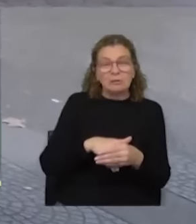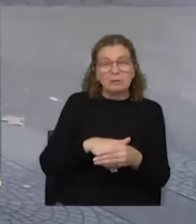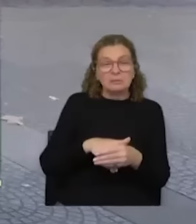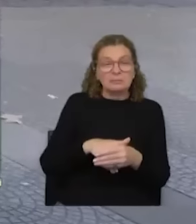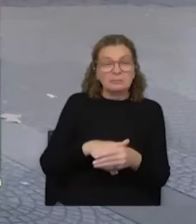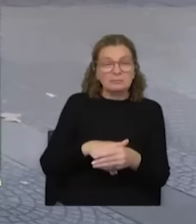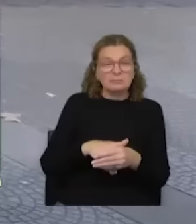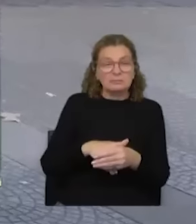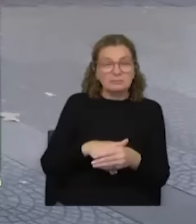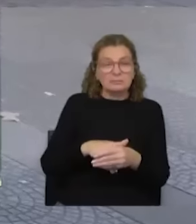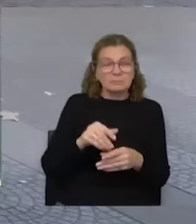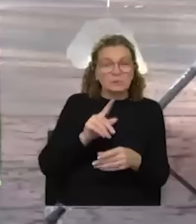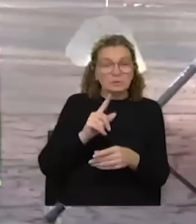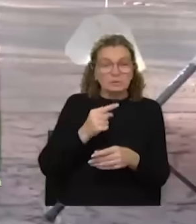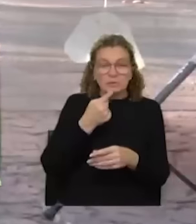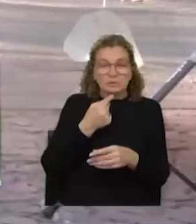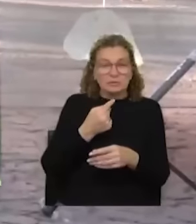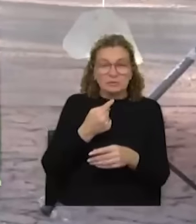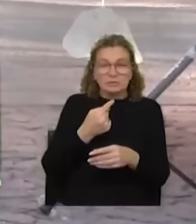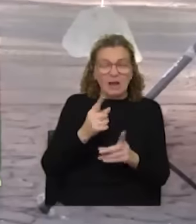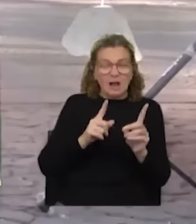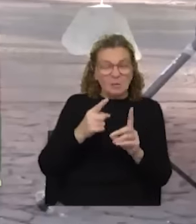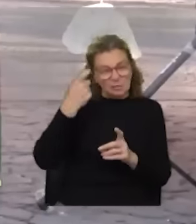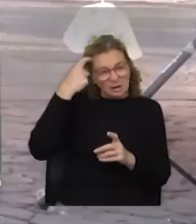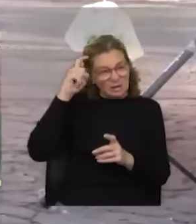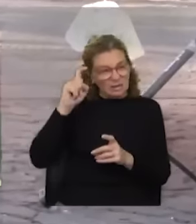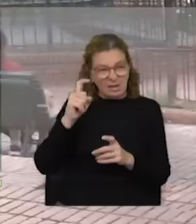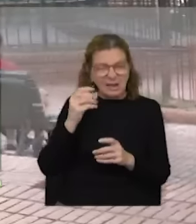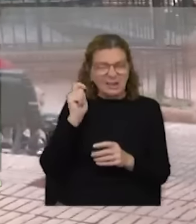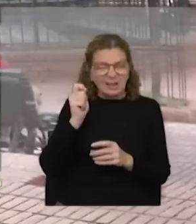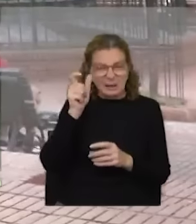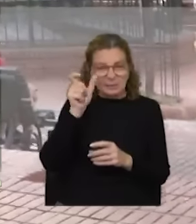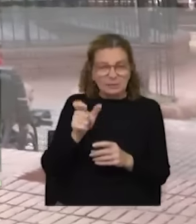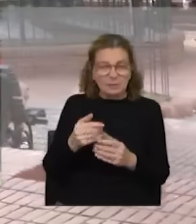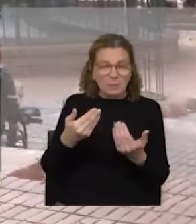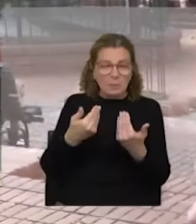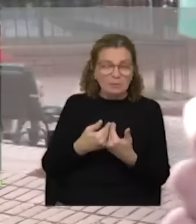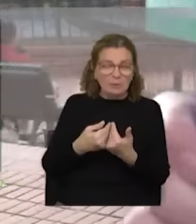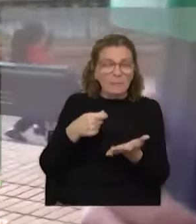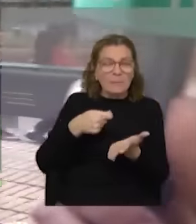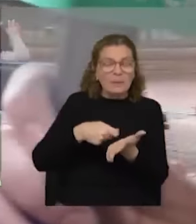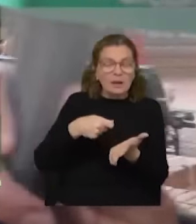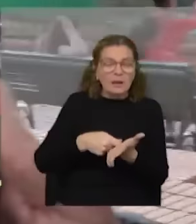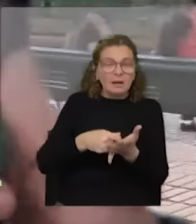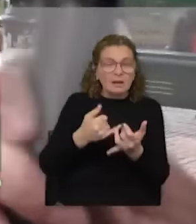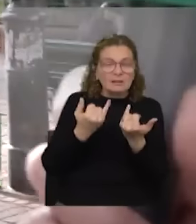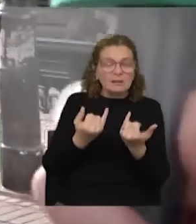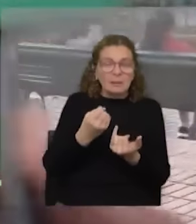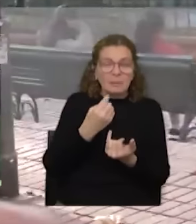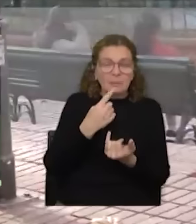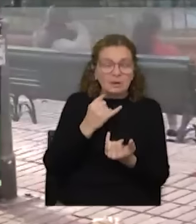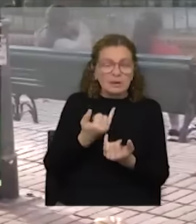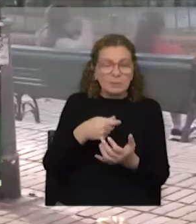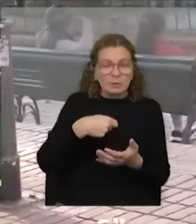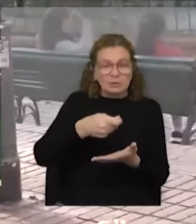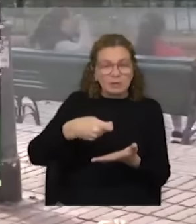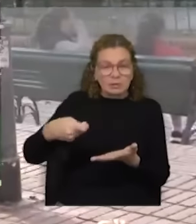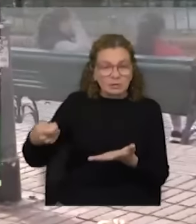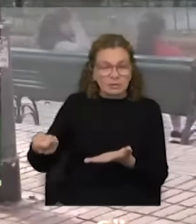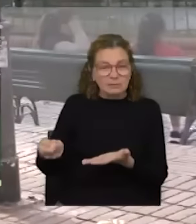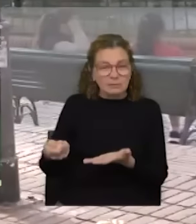elecciones no no tienen algunos la idea de los candidatos te puedo preguntar cuánto es la remuneración una jornada por ejemplo repartiendo